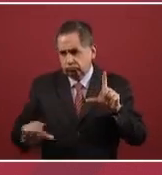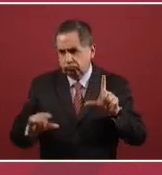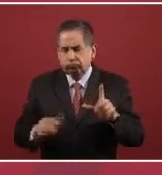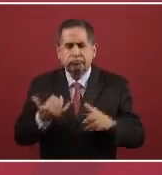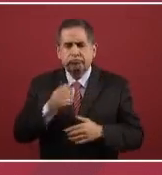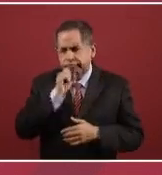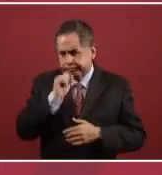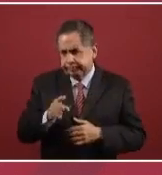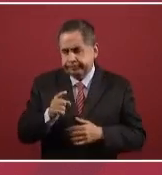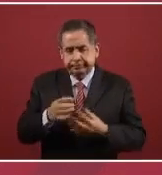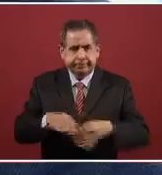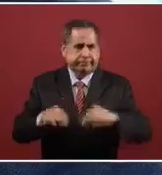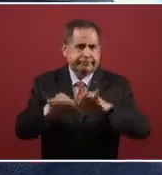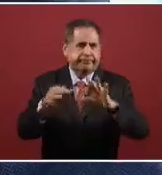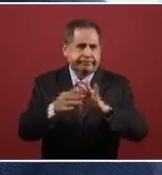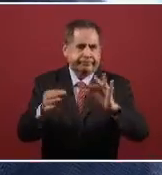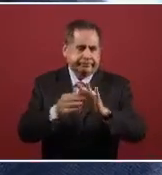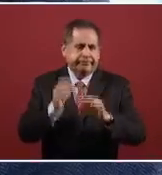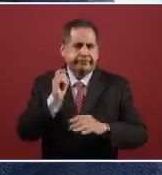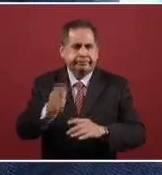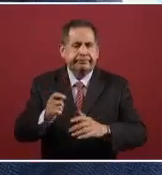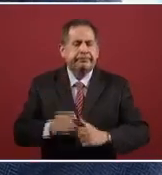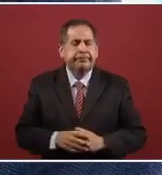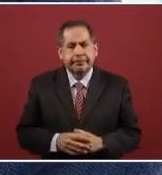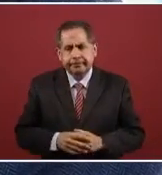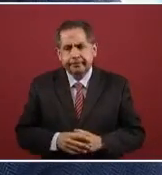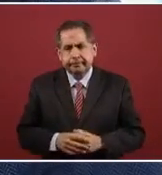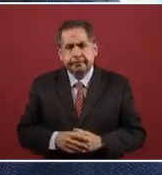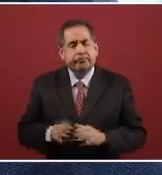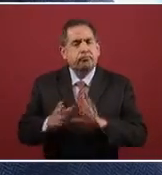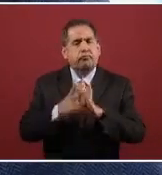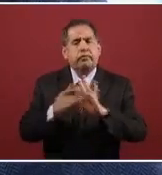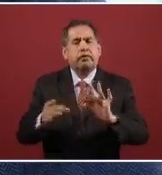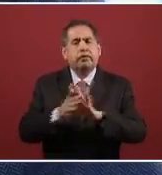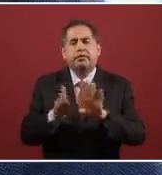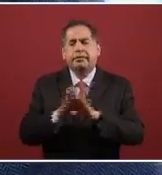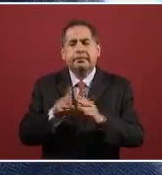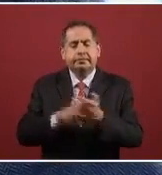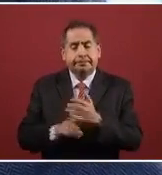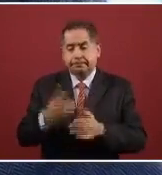y sobre todo, y eso es lo importante, se pretende llegar a